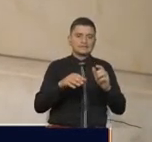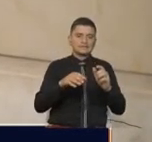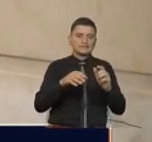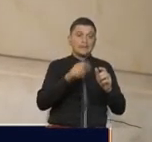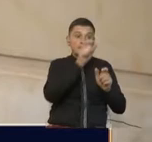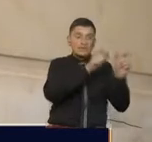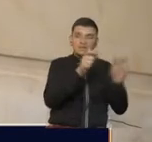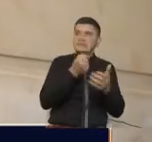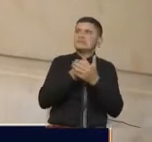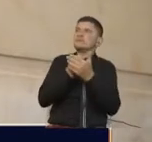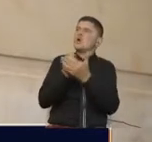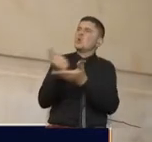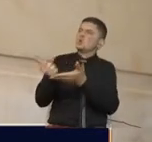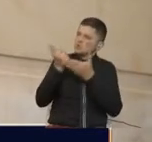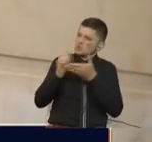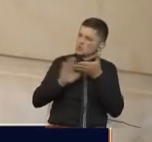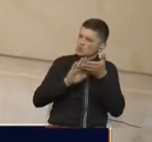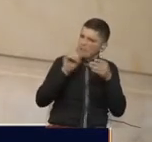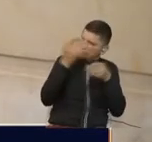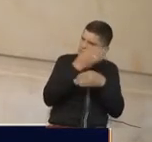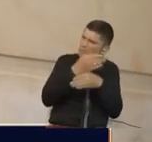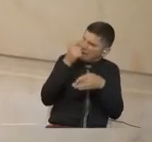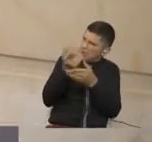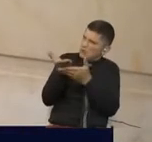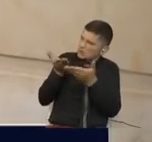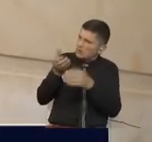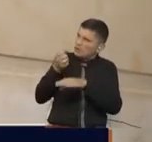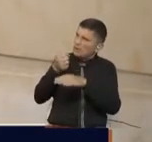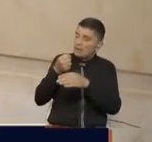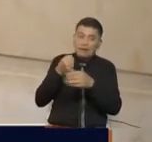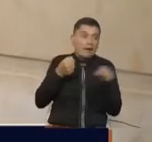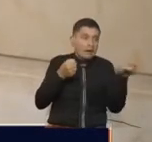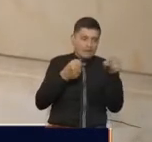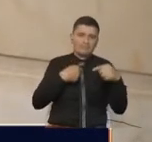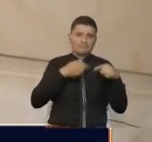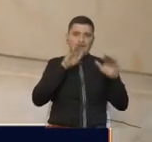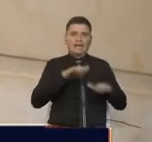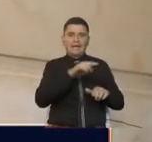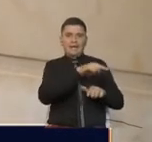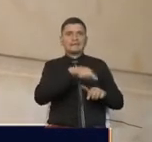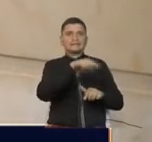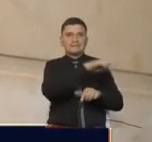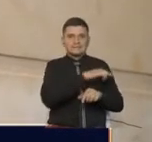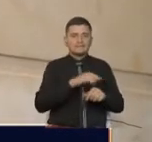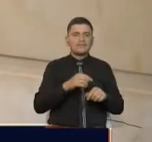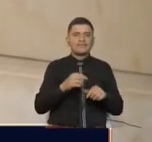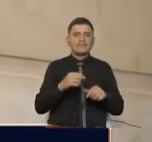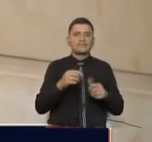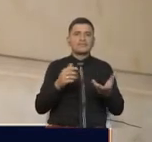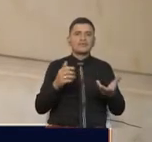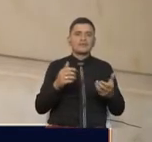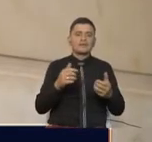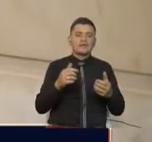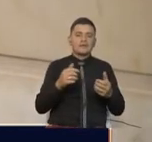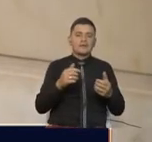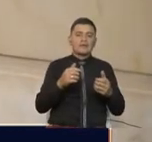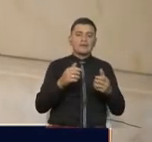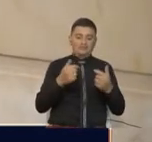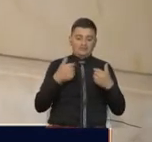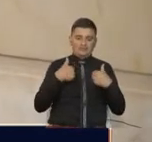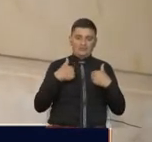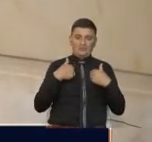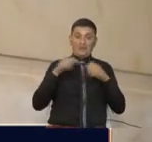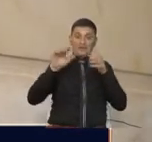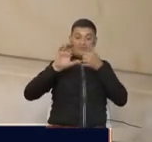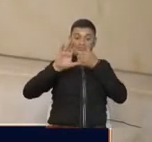solución urgente a un problema. Vengo en nombre de una región que,